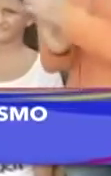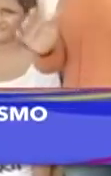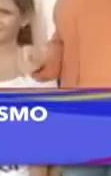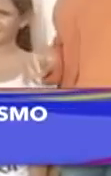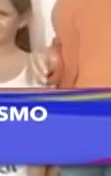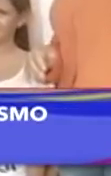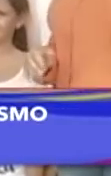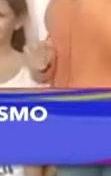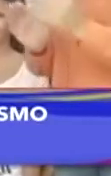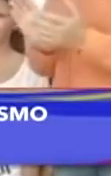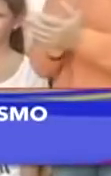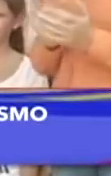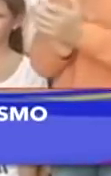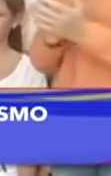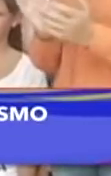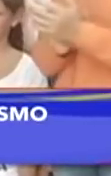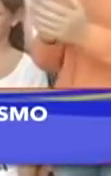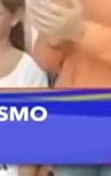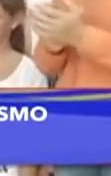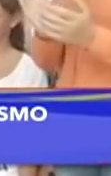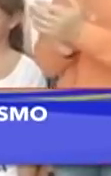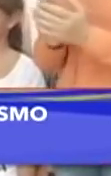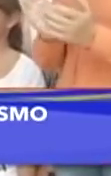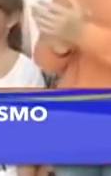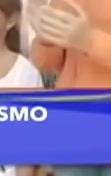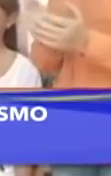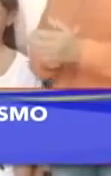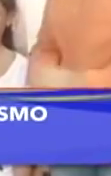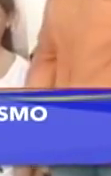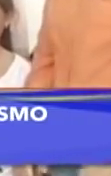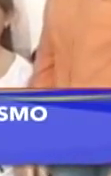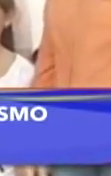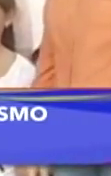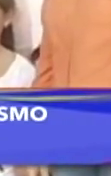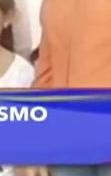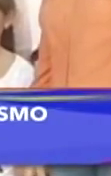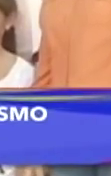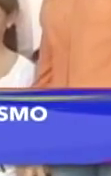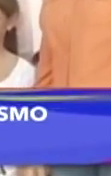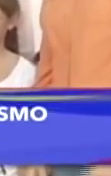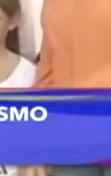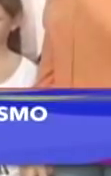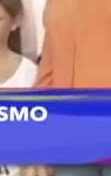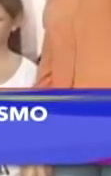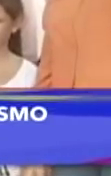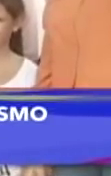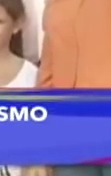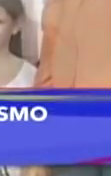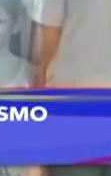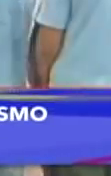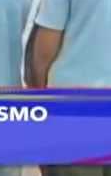absoluta al compromiso revolucionario, al compromiso del país. Adelante, presidente, gracias.